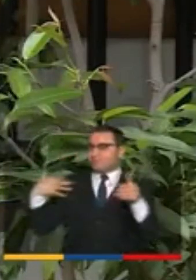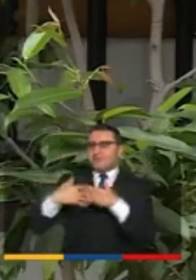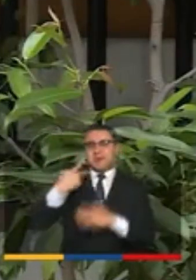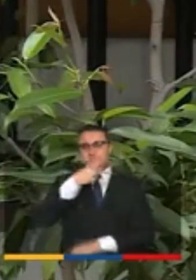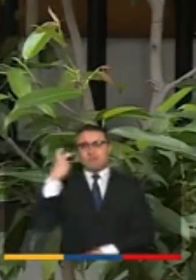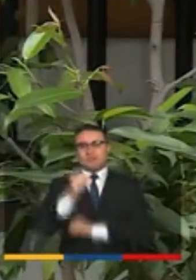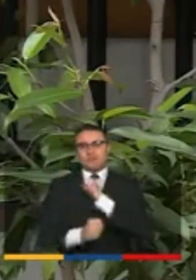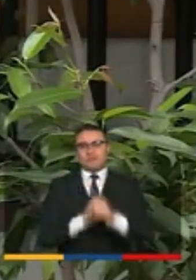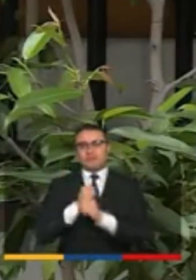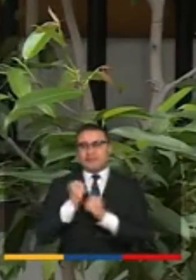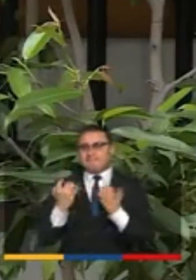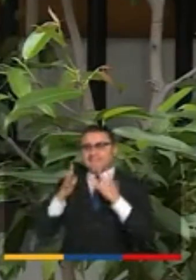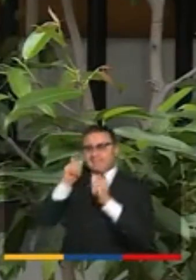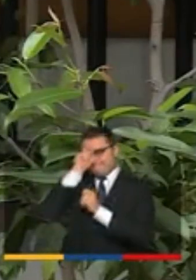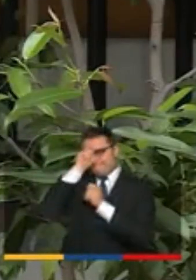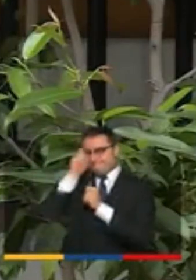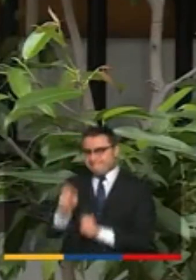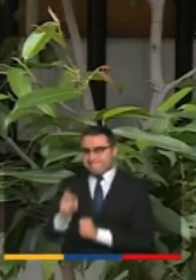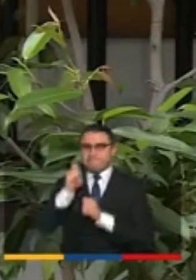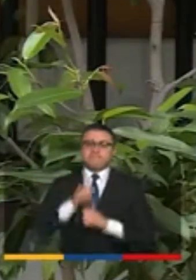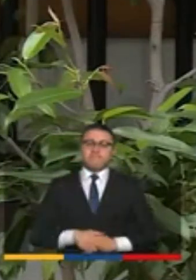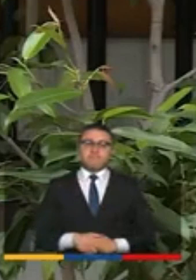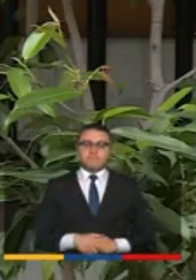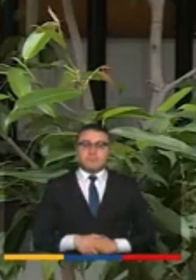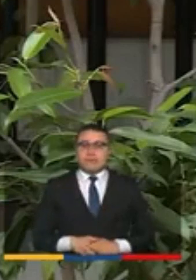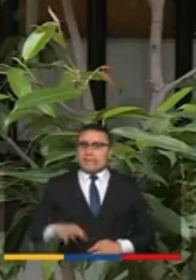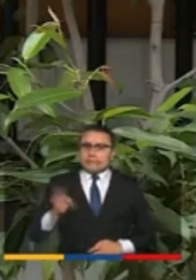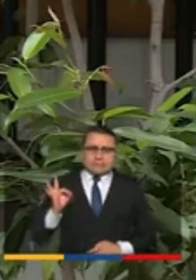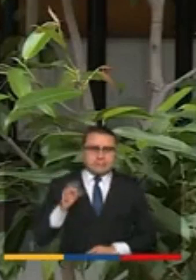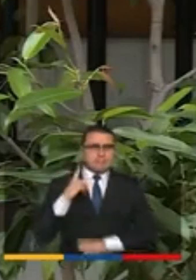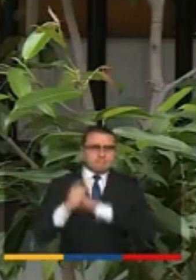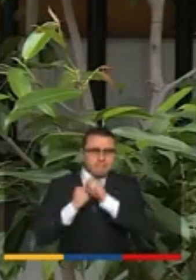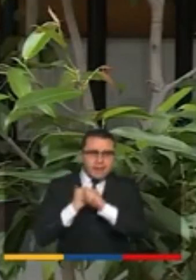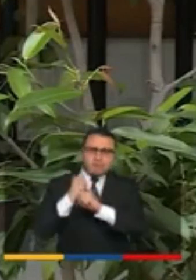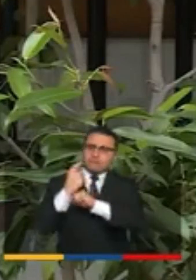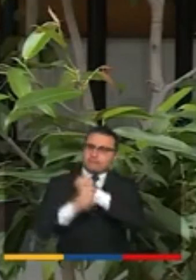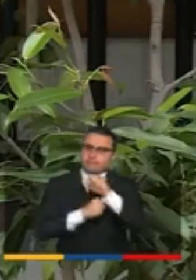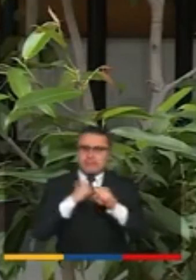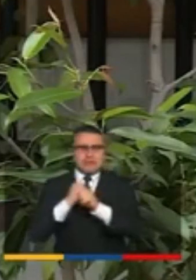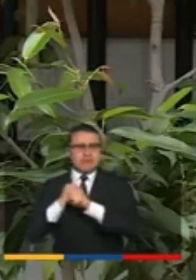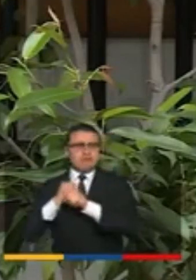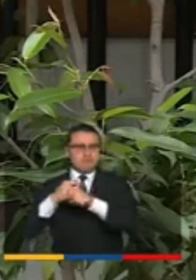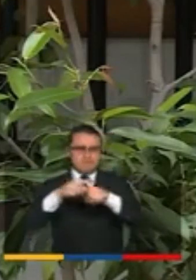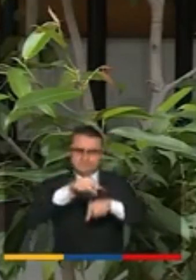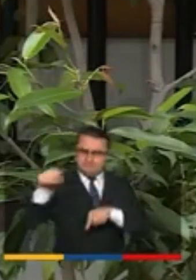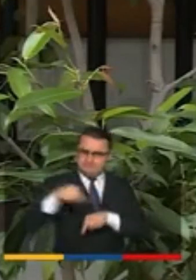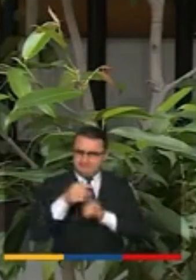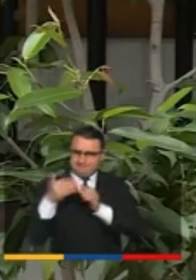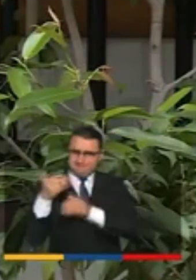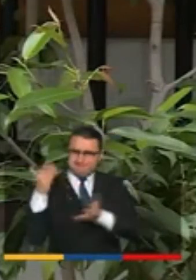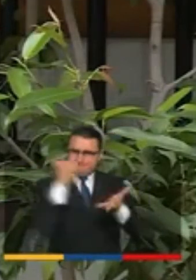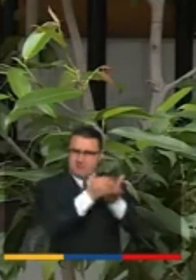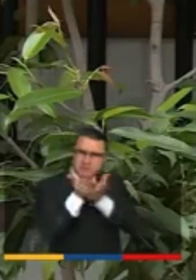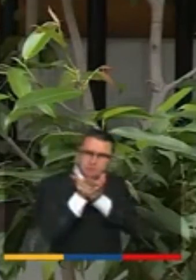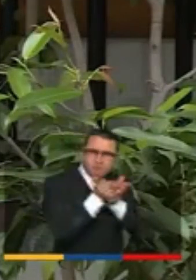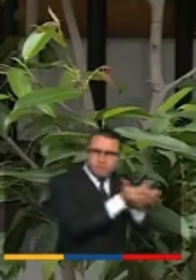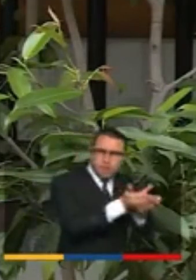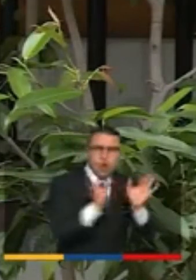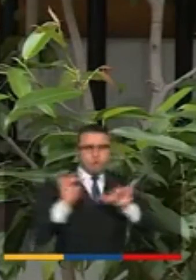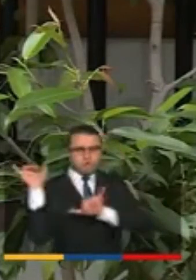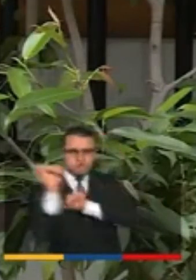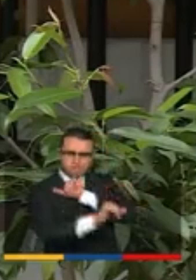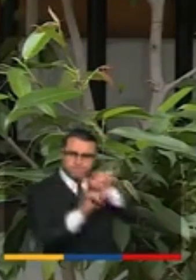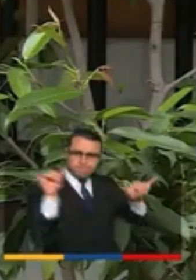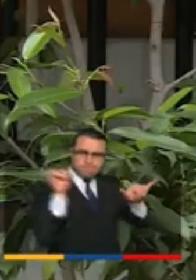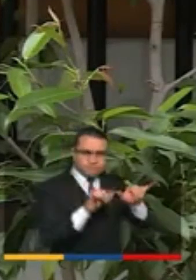naciones. Cada año son más los investigadores que usan nuestros puertos y aeropuertos y ello debiera ser motivo de orgullo para la posición